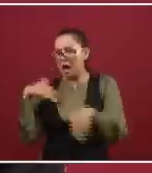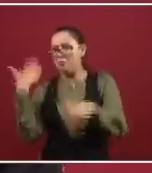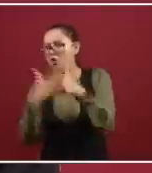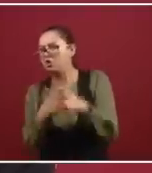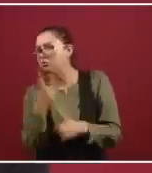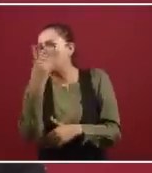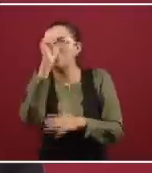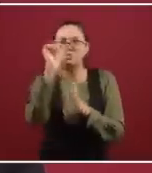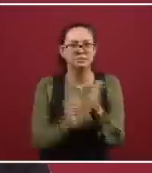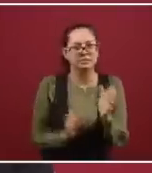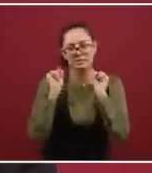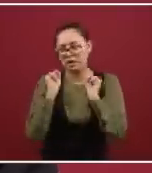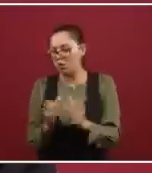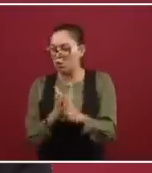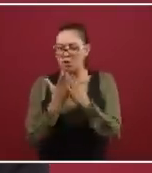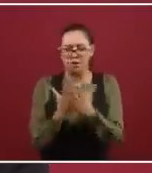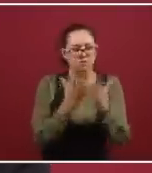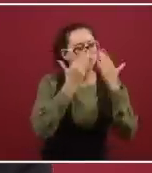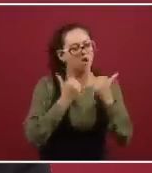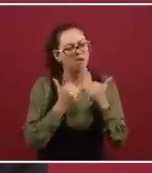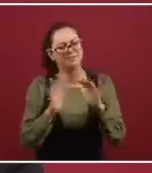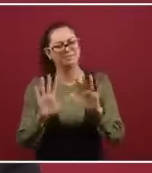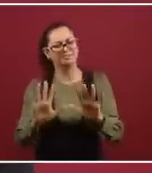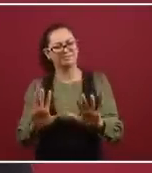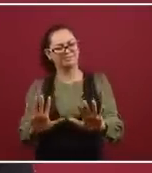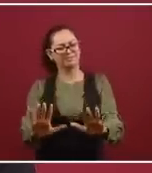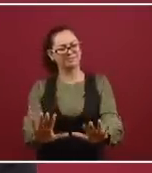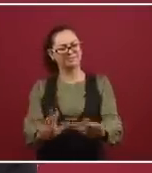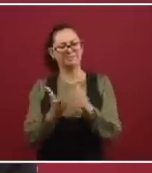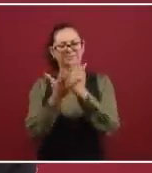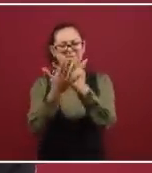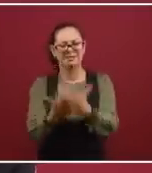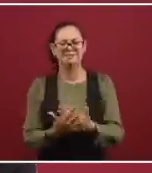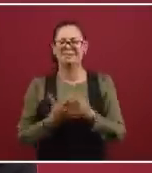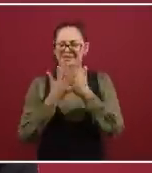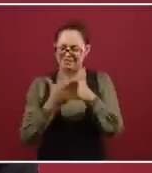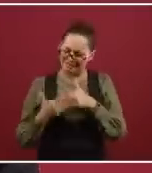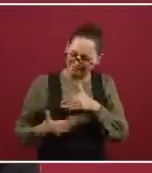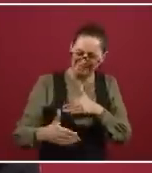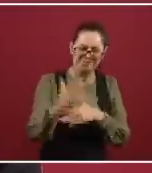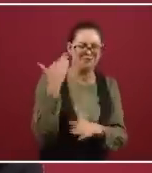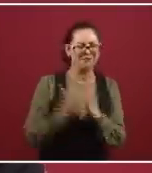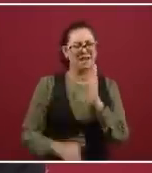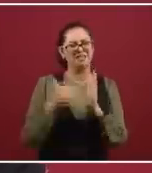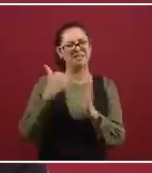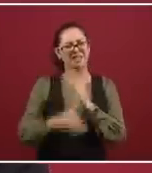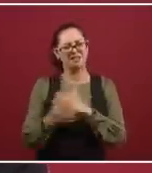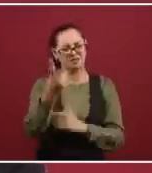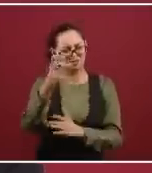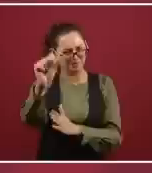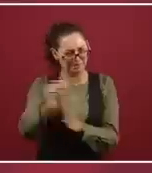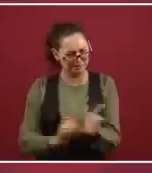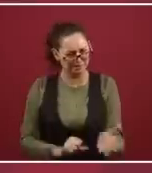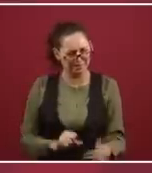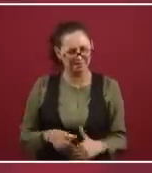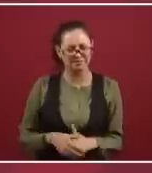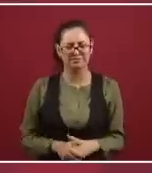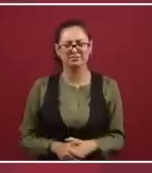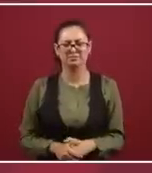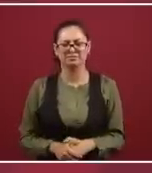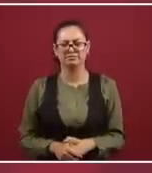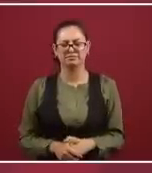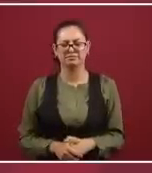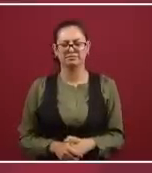dos meses, espérense porque todavía falta tiempo y